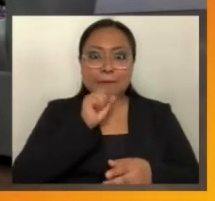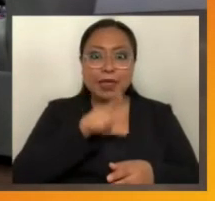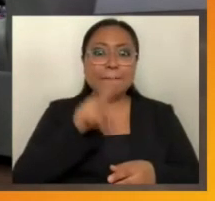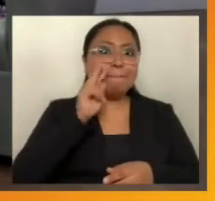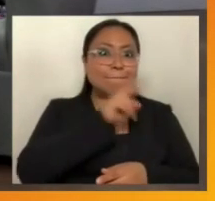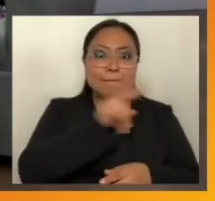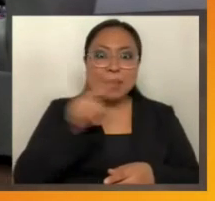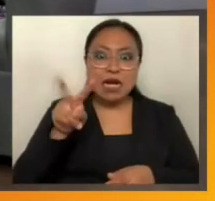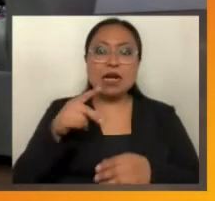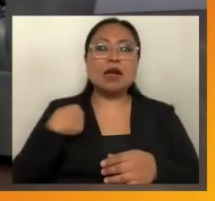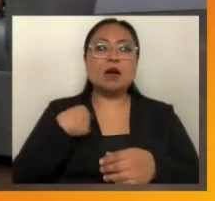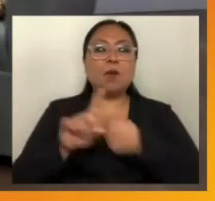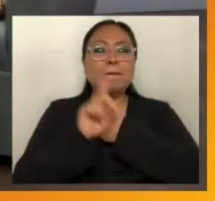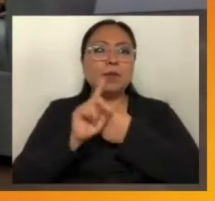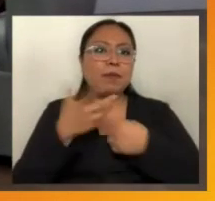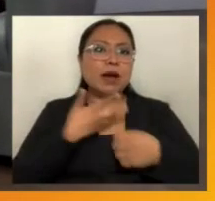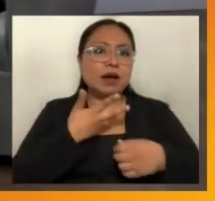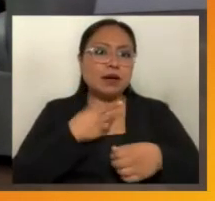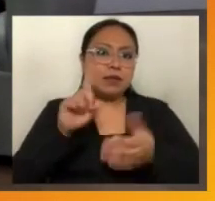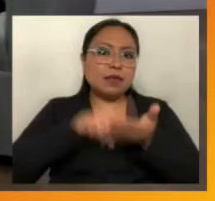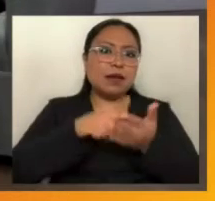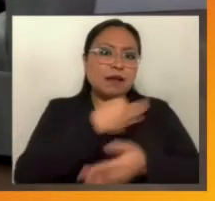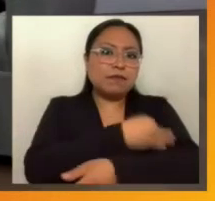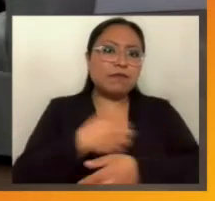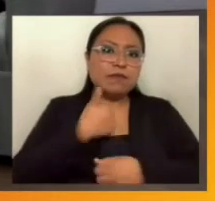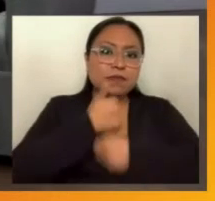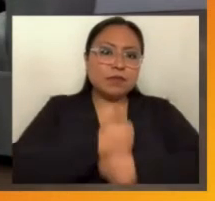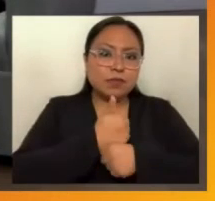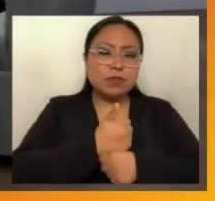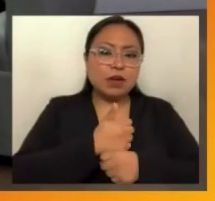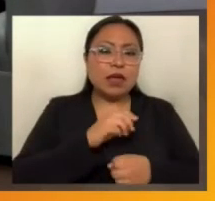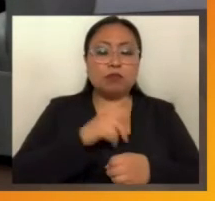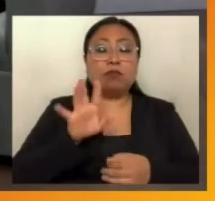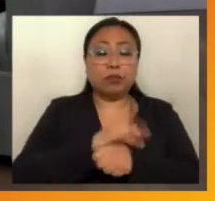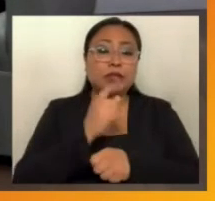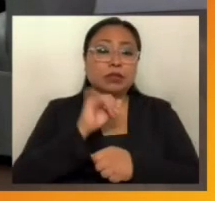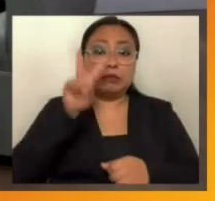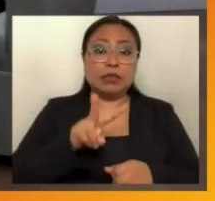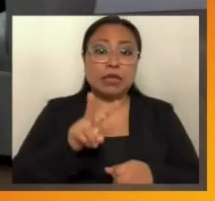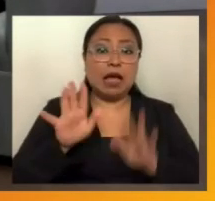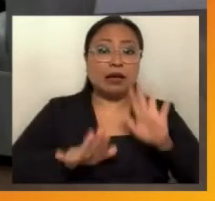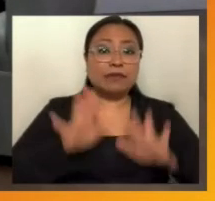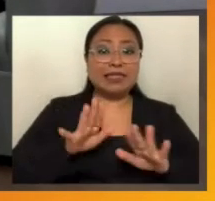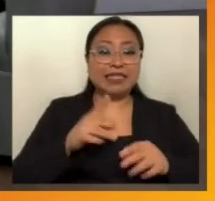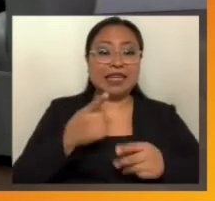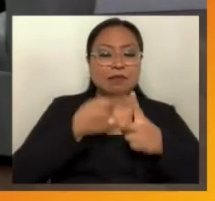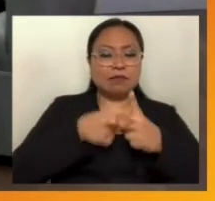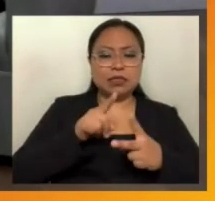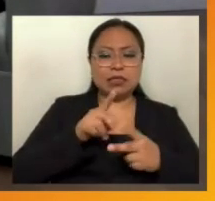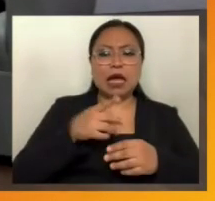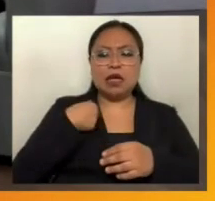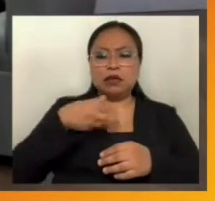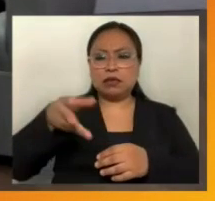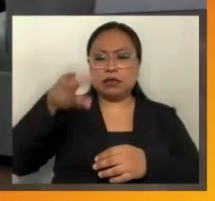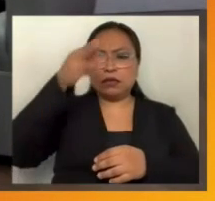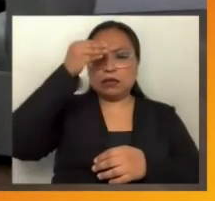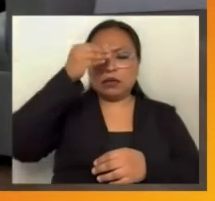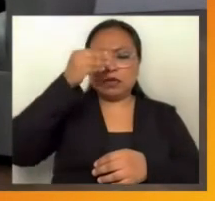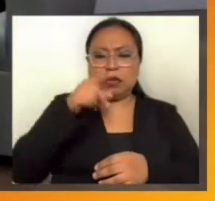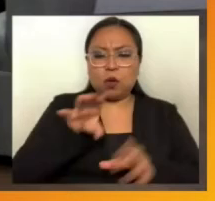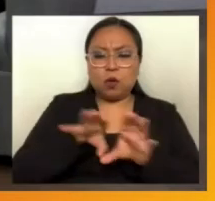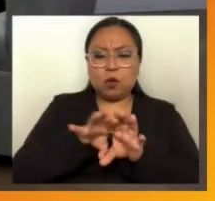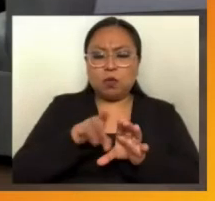Creo que al principio entras en shock, no sabes cómo reaccionar, no te lo crees, pero poco a poco te vas dando